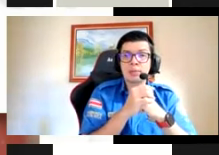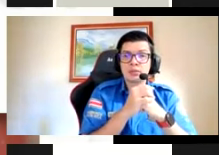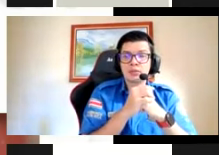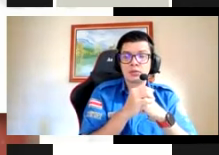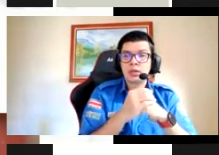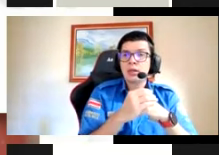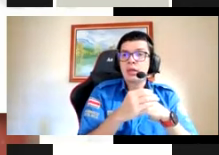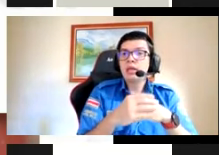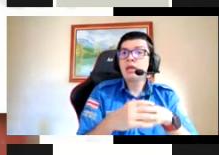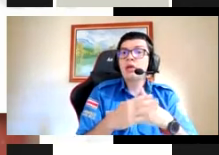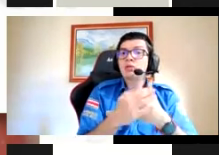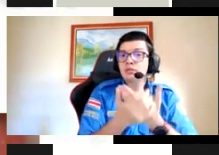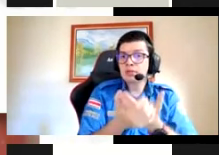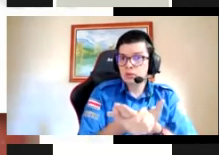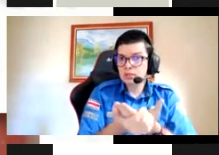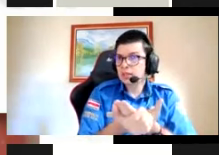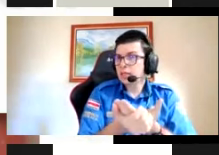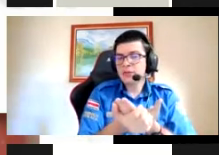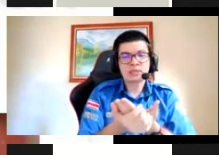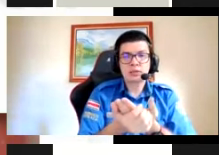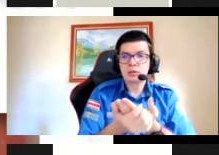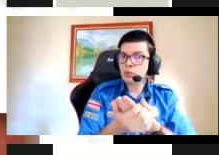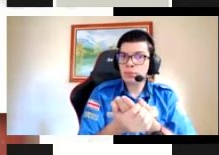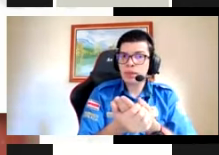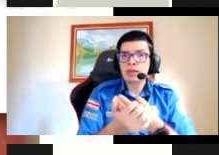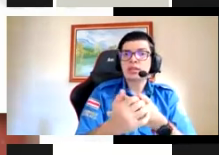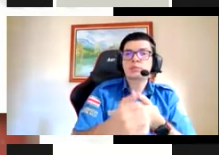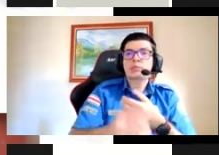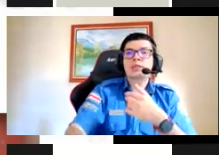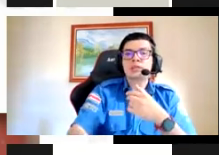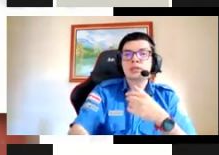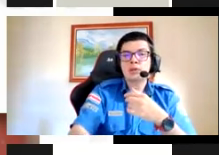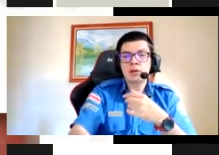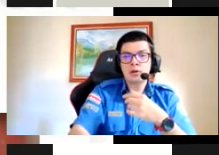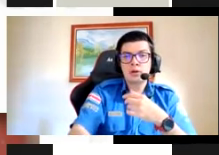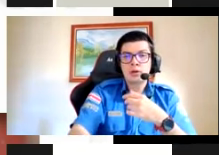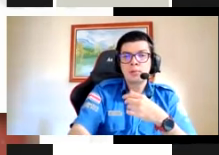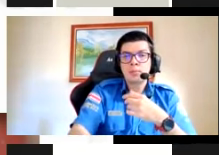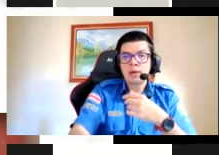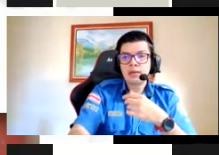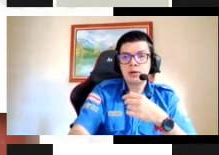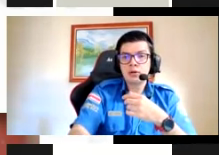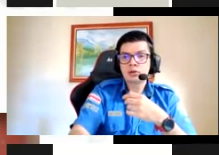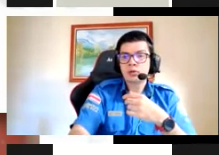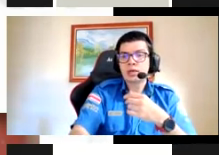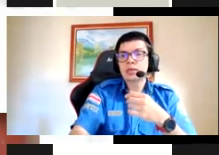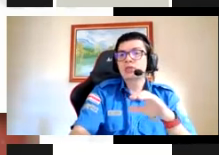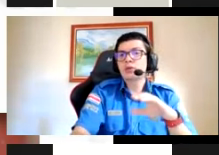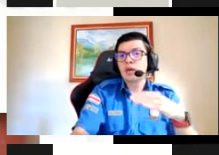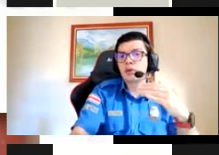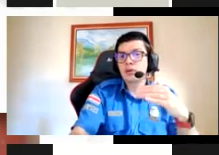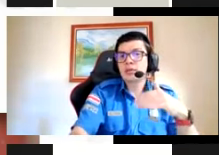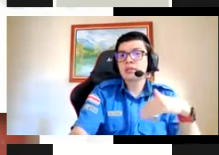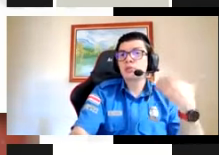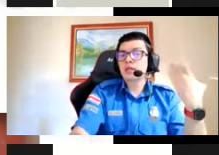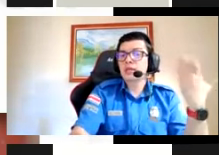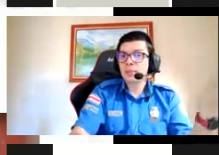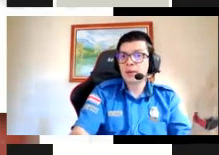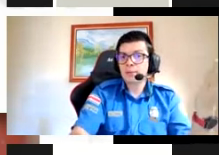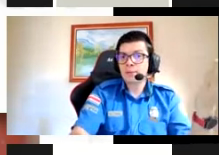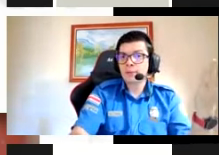baja presión. Inclusive se usa 10 libras. No. Después de este regulador va a venir otro que es un regulador de